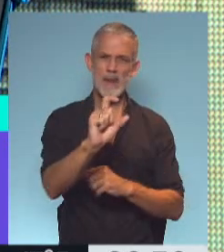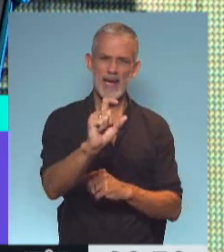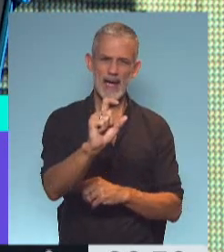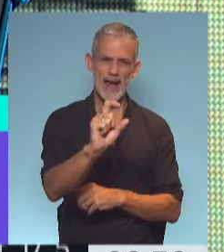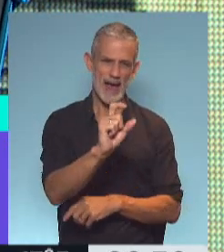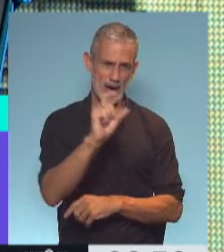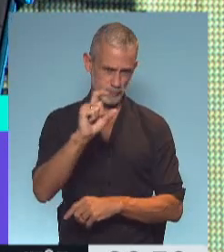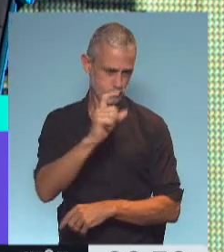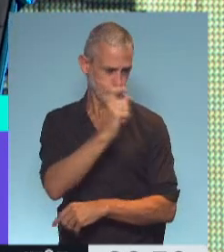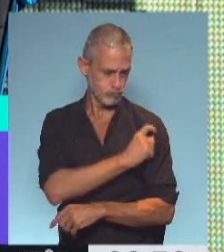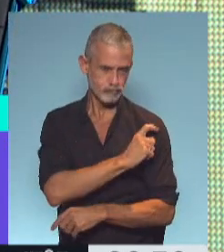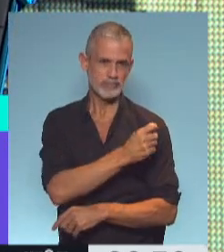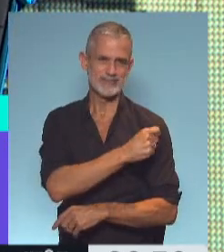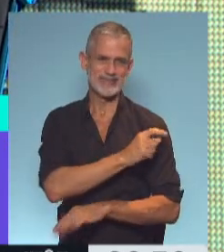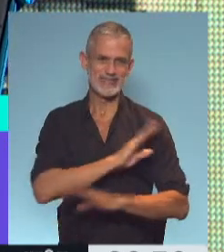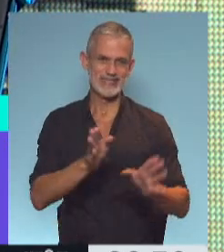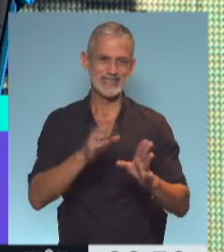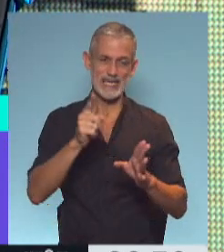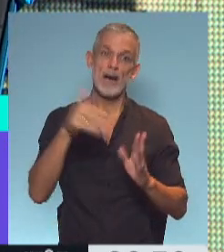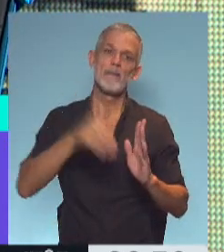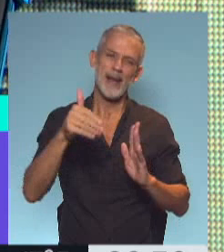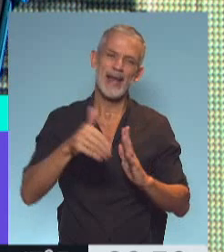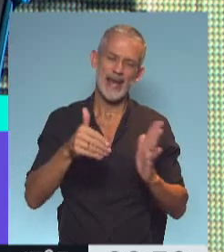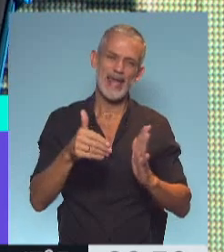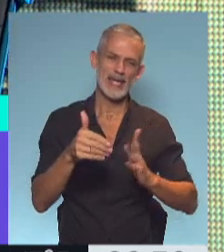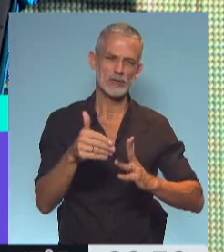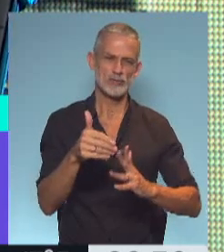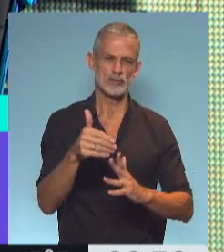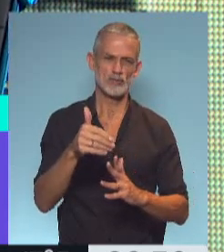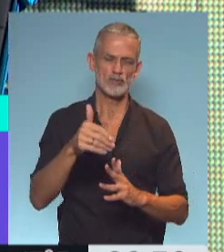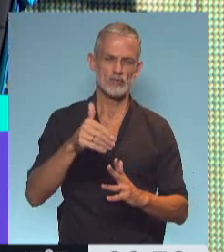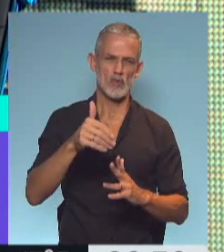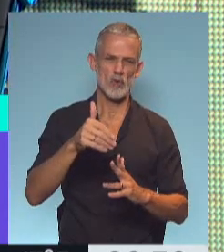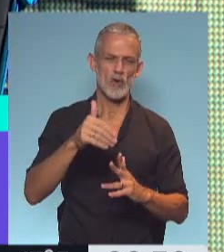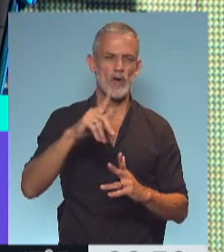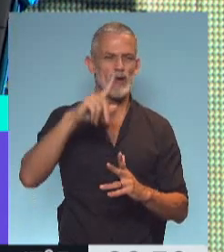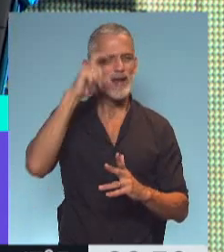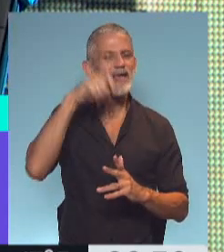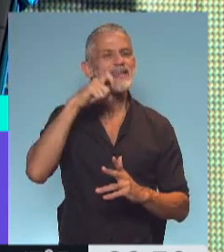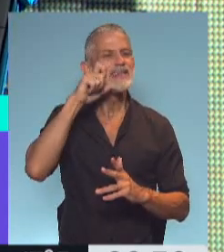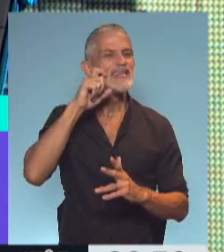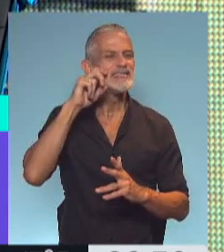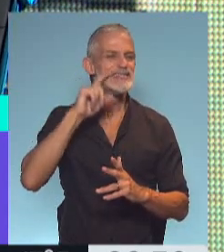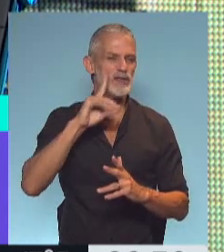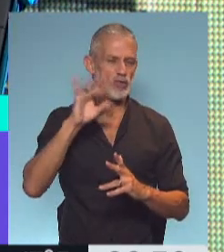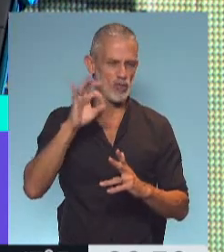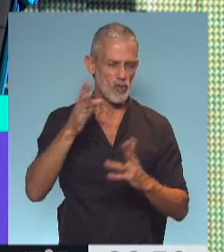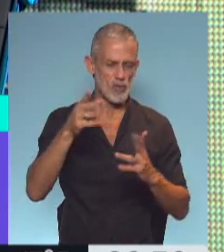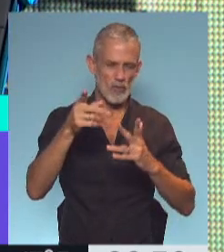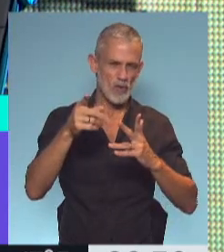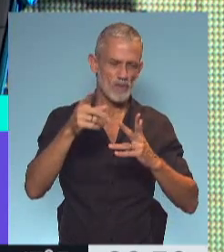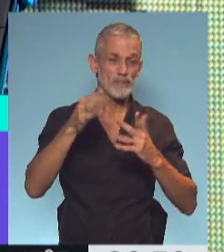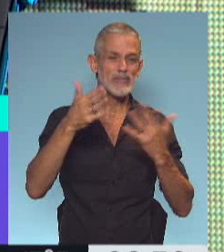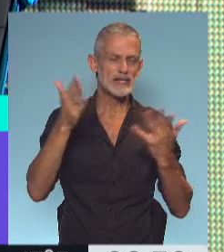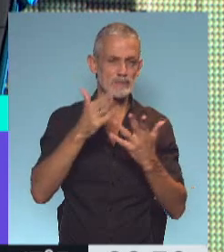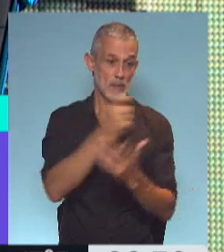que, bueno, se ha ya enlentecido, esa es la palabra que se utilizó, ¿no? La idea es vacunar a mayor cantidad de gente con una